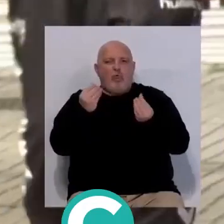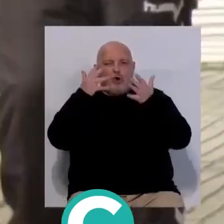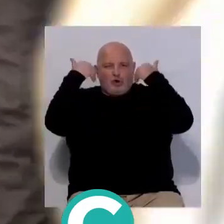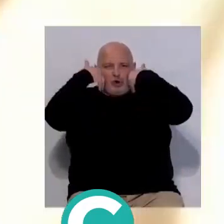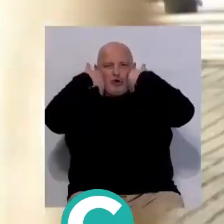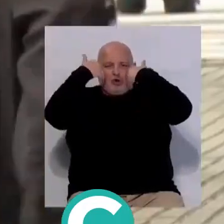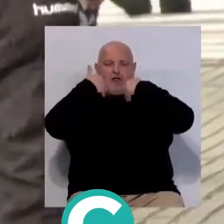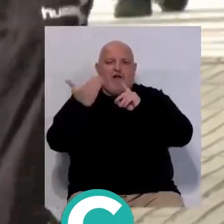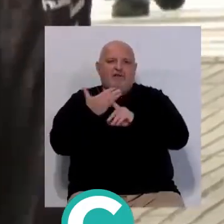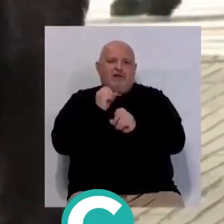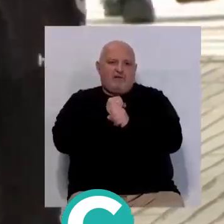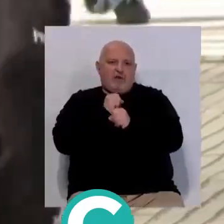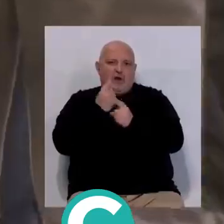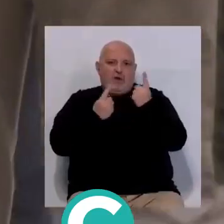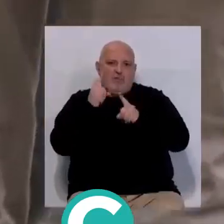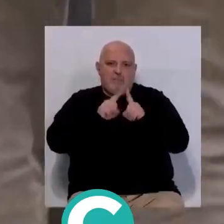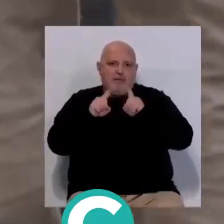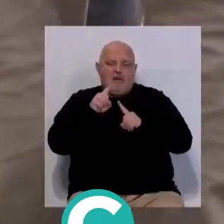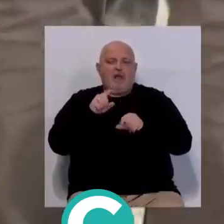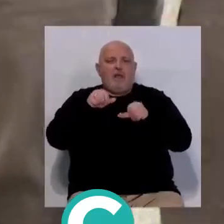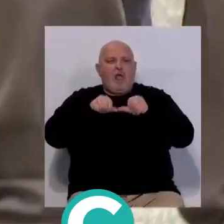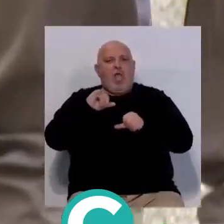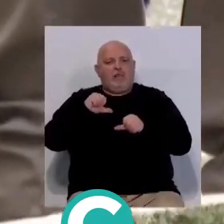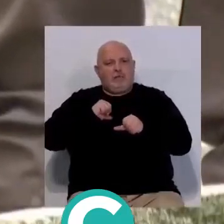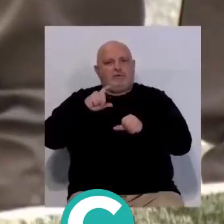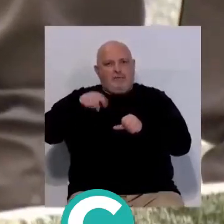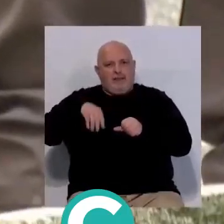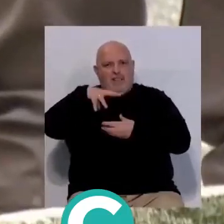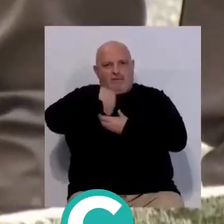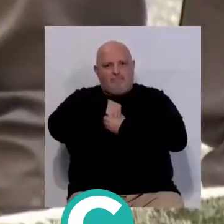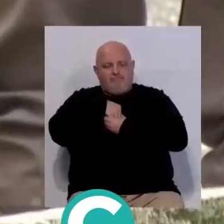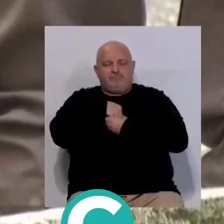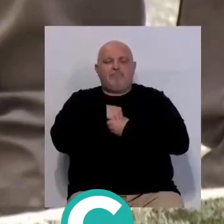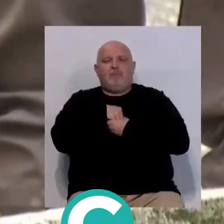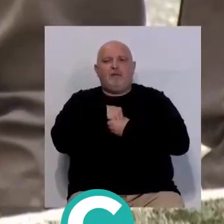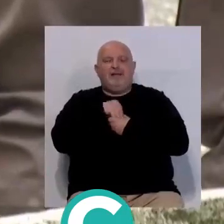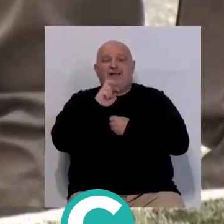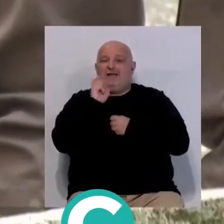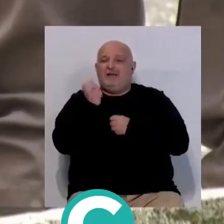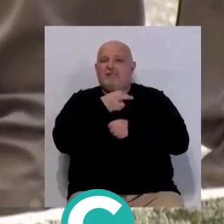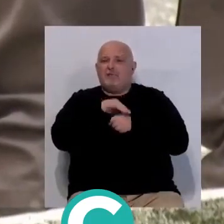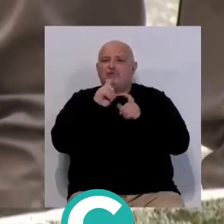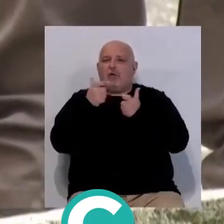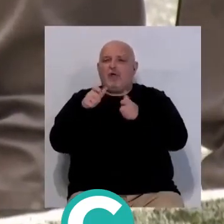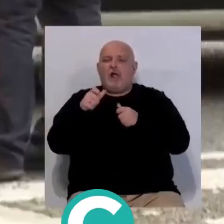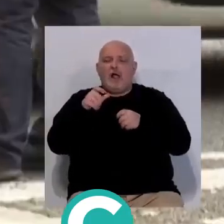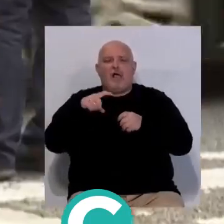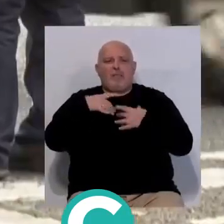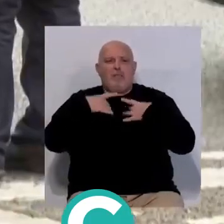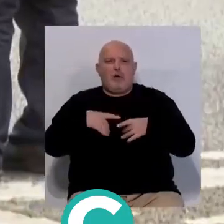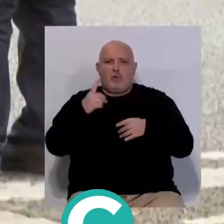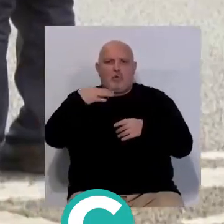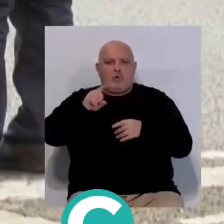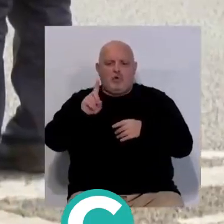en su trabajo y tiene tratamiento quirúrgico. Es decir, el abanico de enfermedades no solo incluye al cáncer de pulmón, aunque es